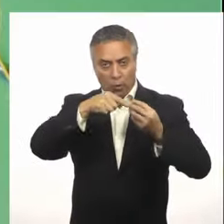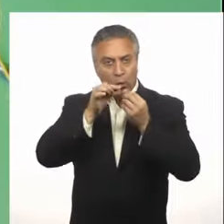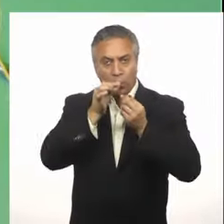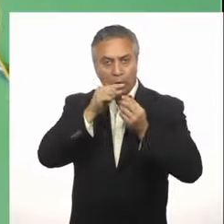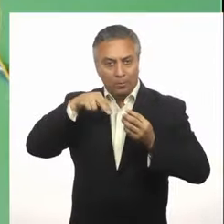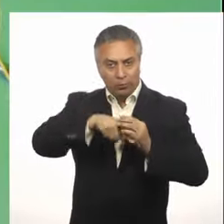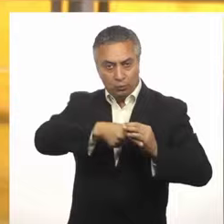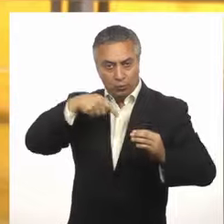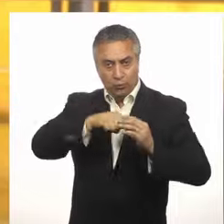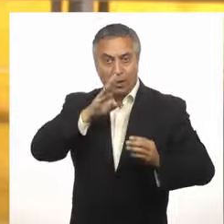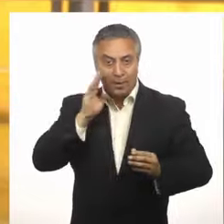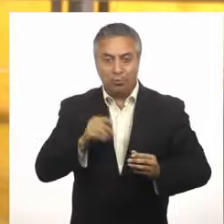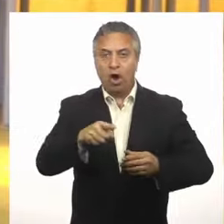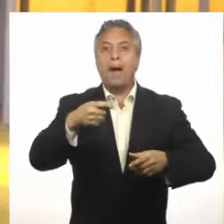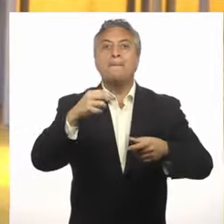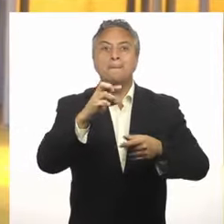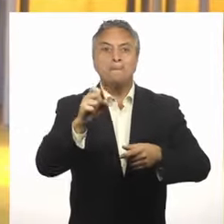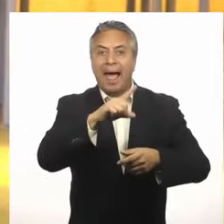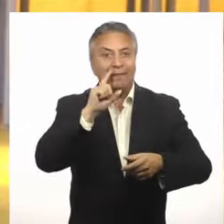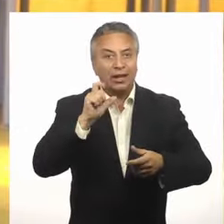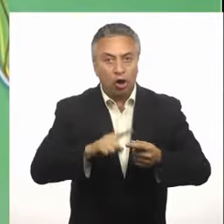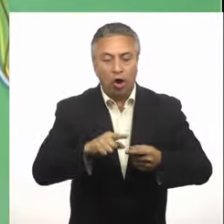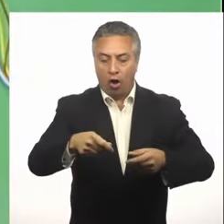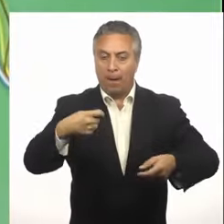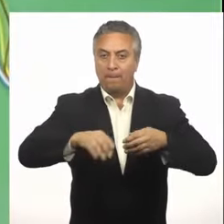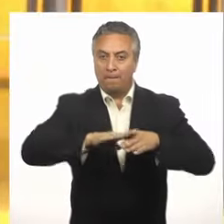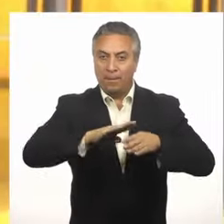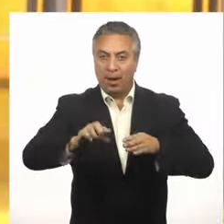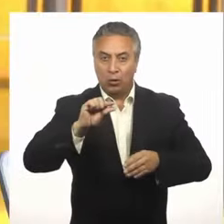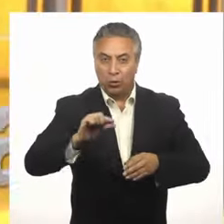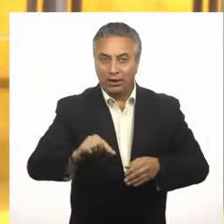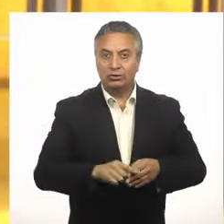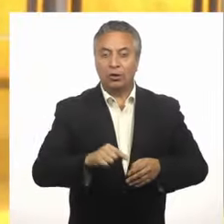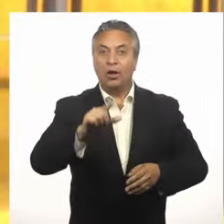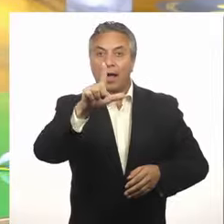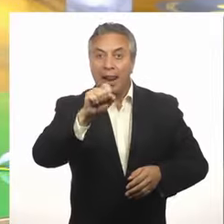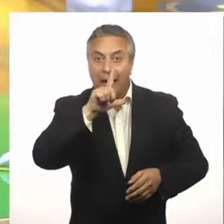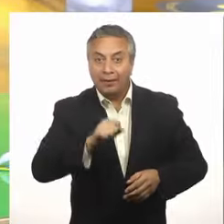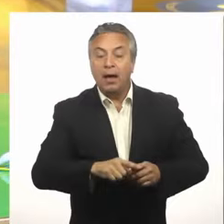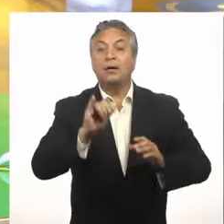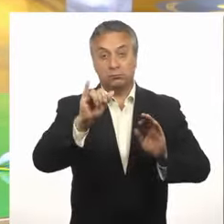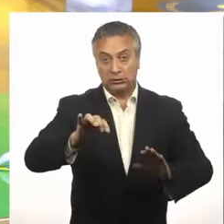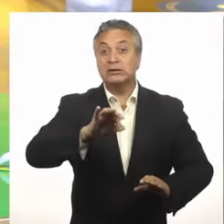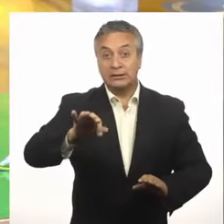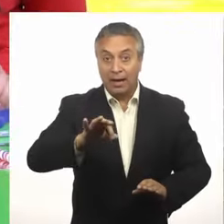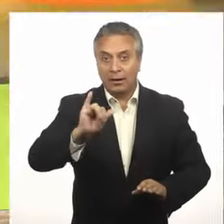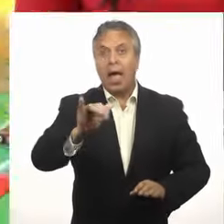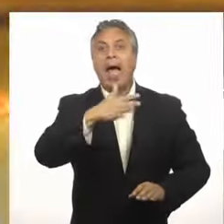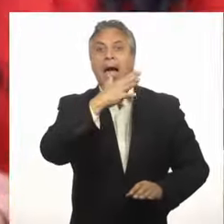cartón, una lata, sal y agua destilada. Comencemos a